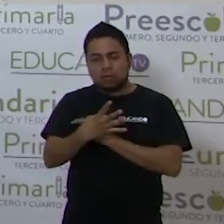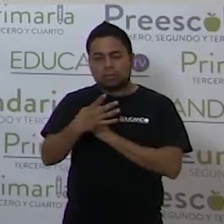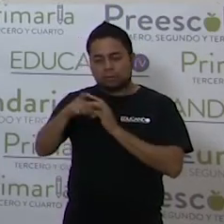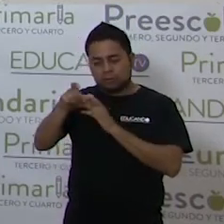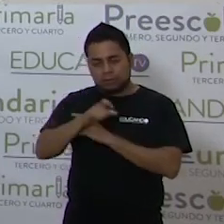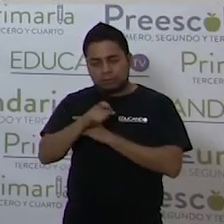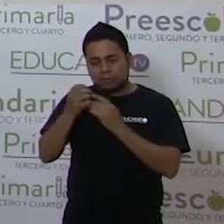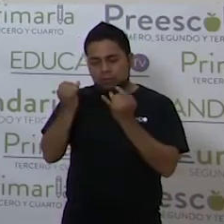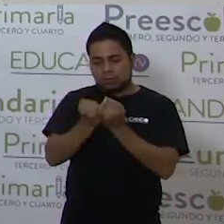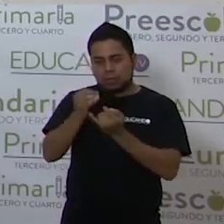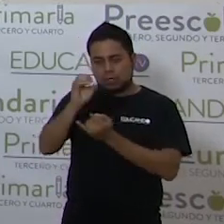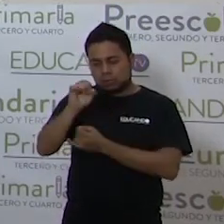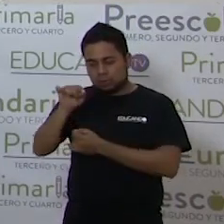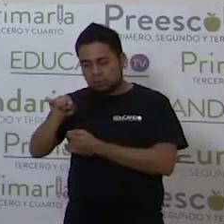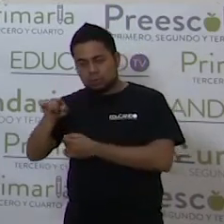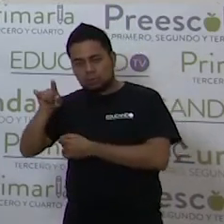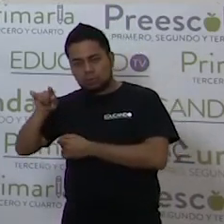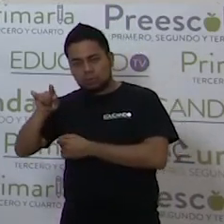0.75